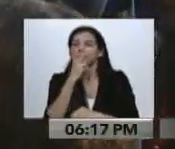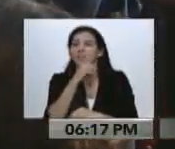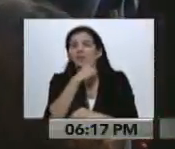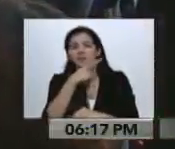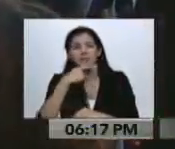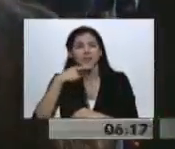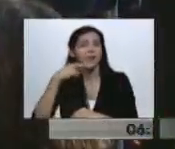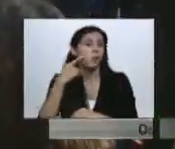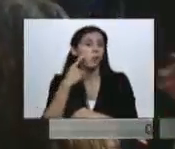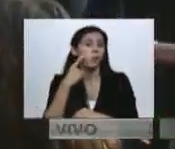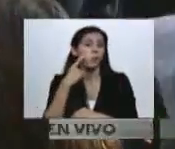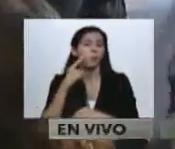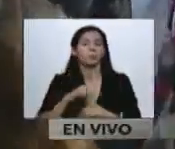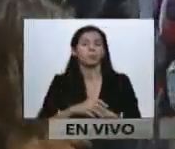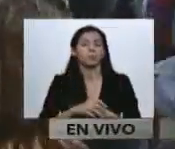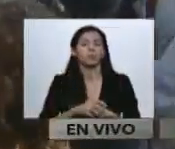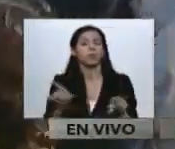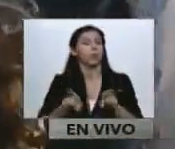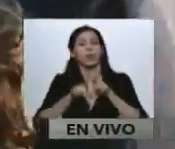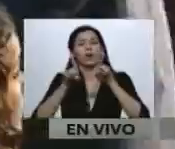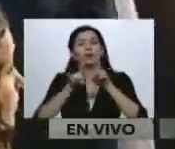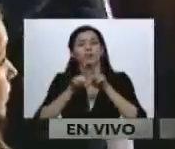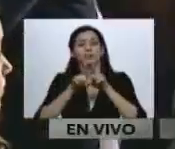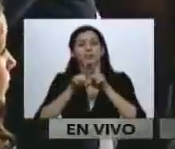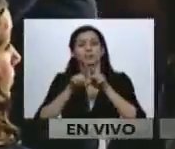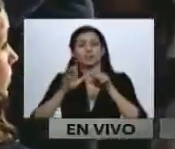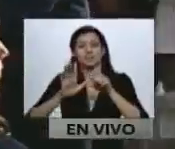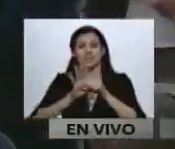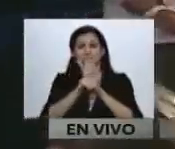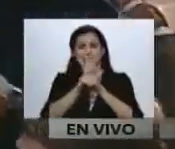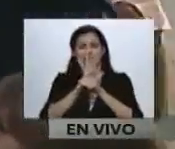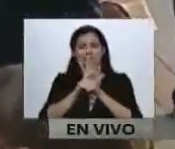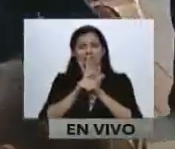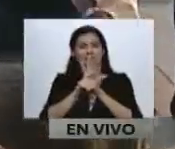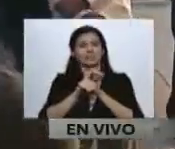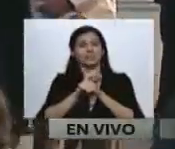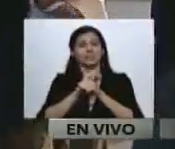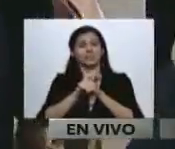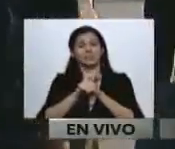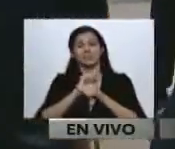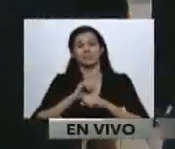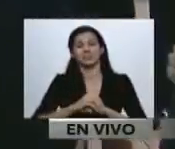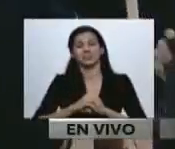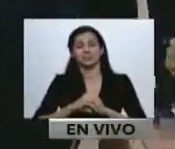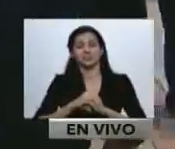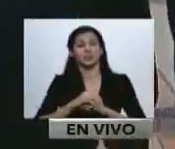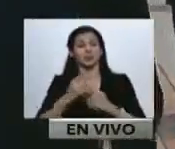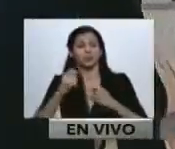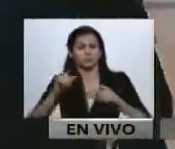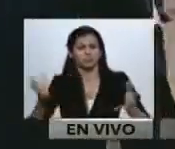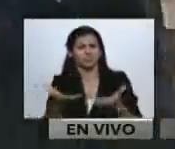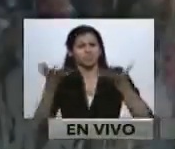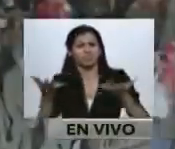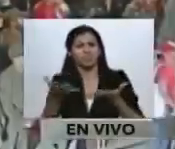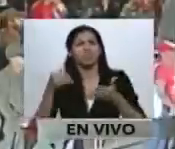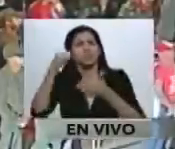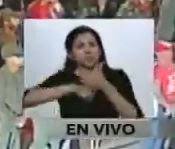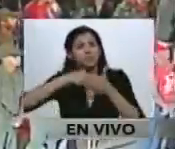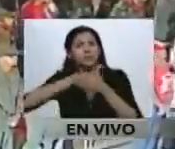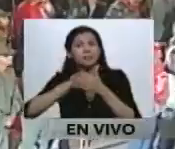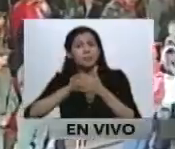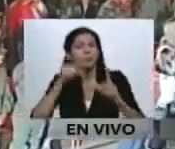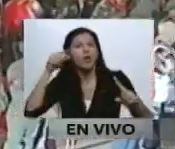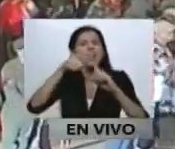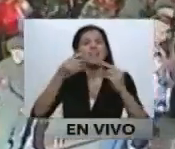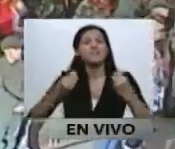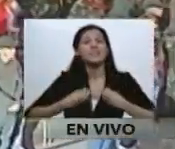golosina y es como llenar impulso el combate por la vida.